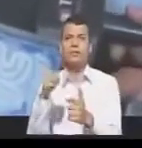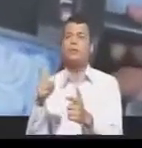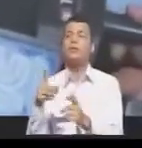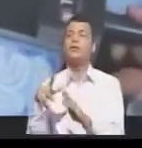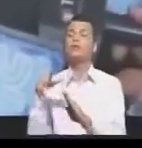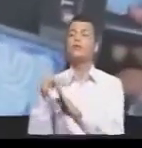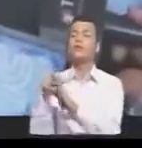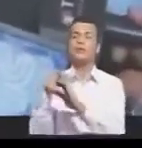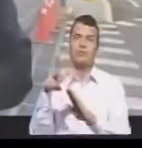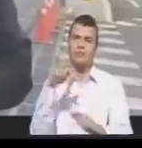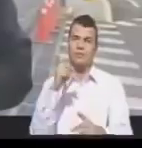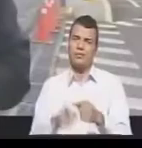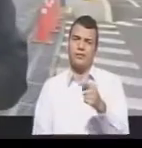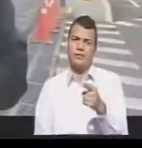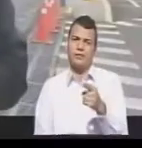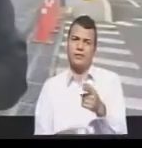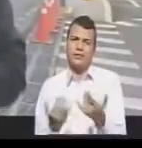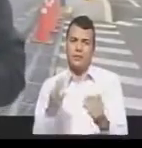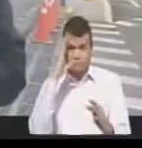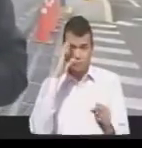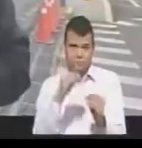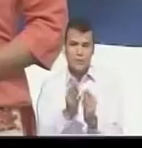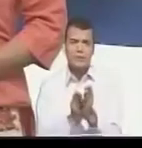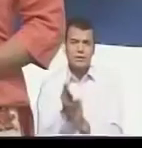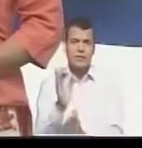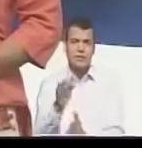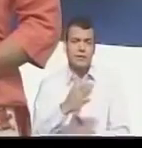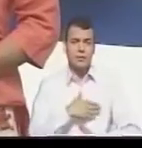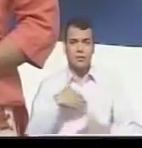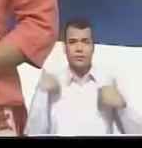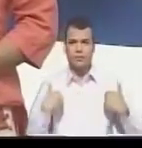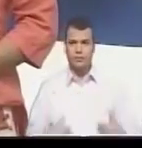los acuerdos a que lleguemos. En Quito, Ecuador, Winston